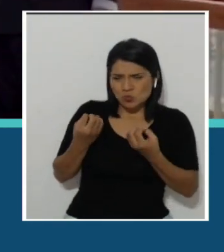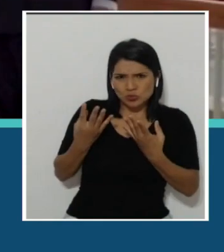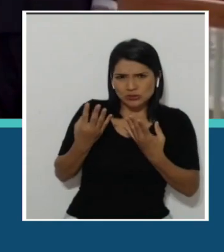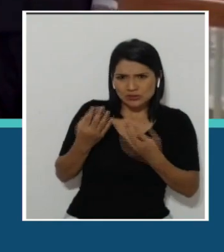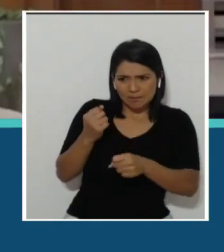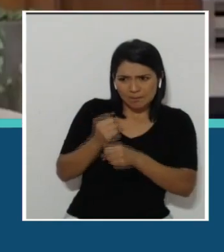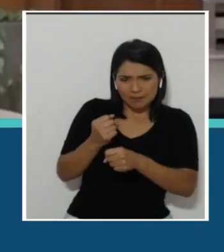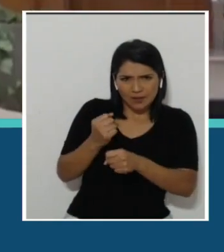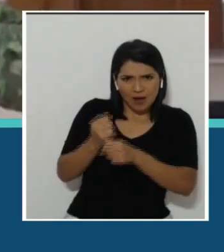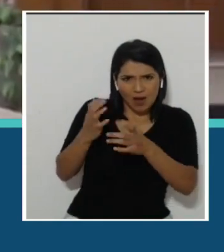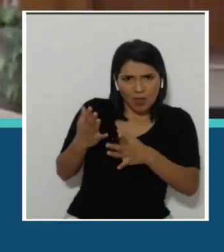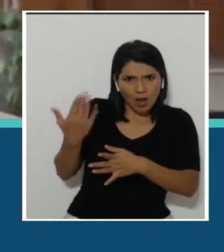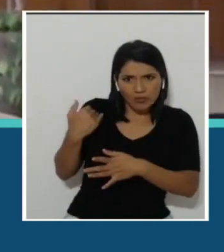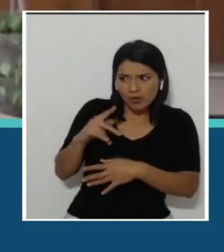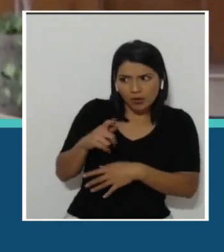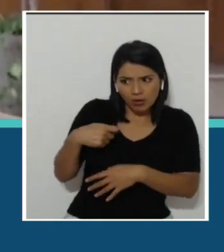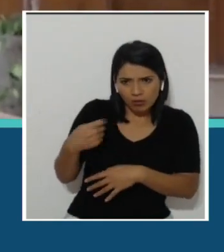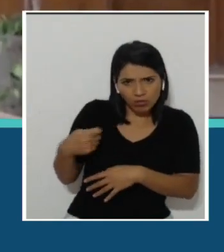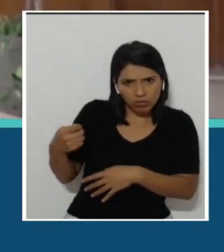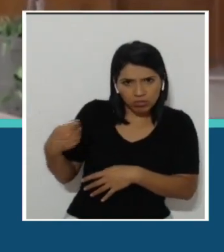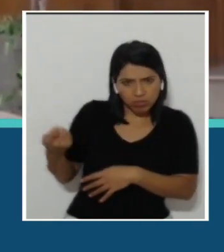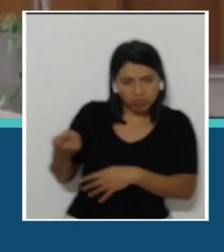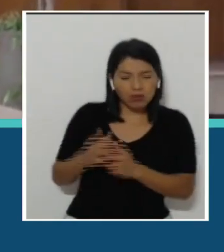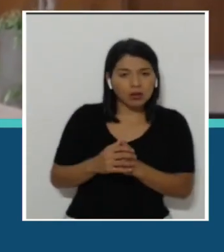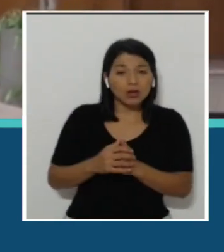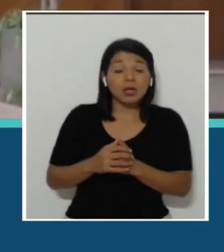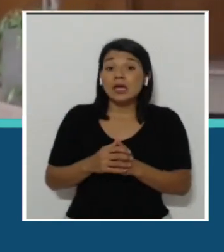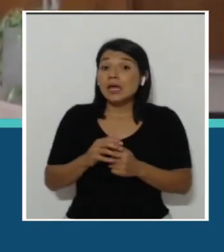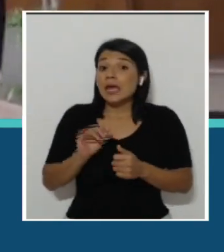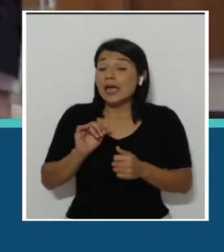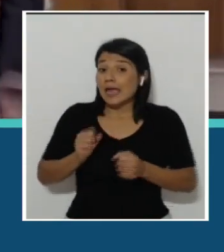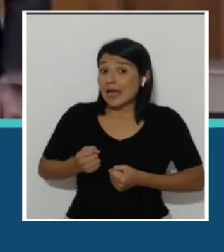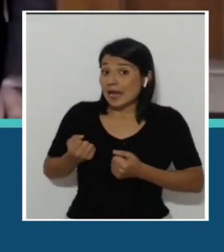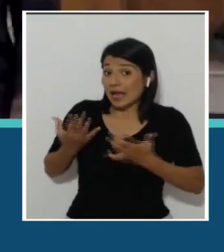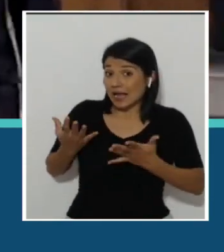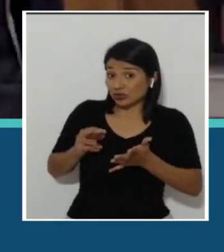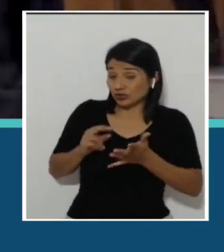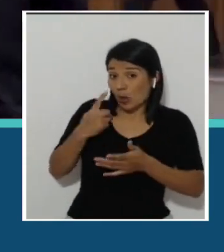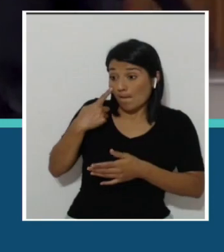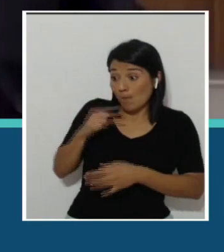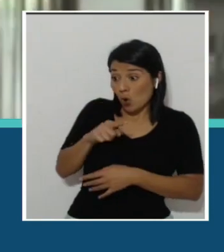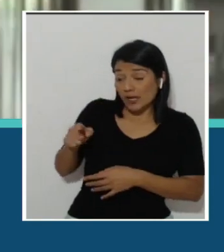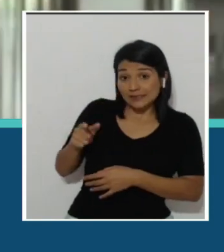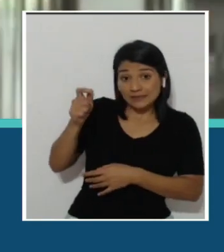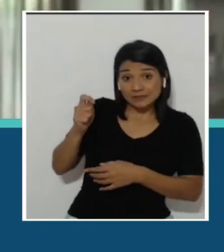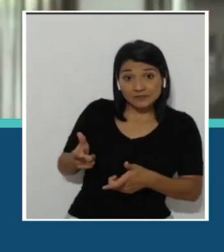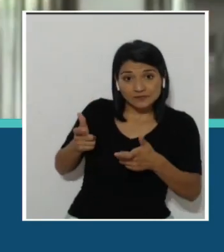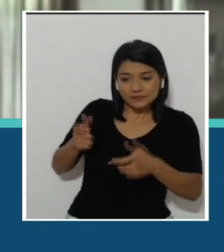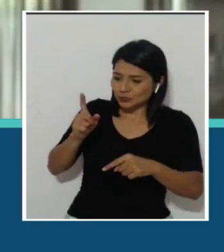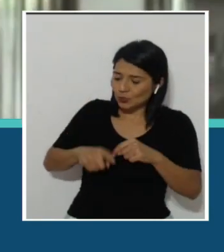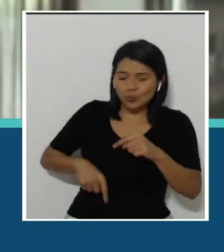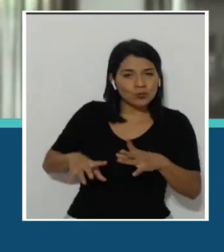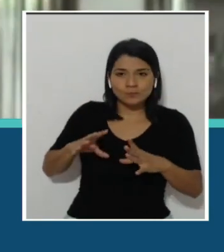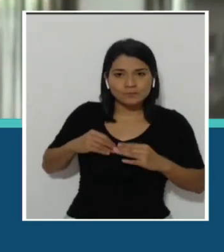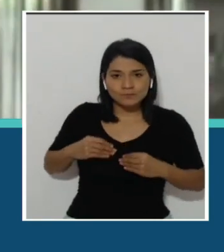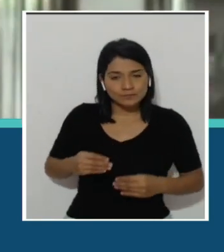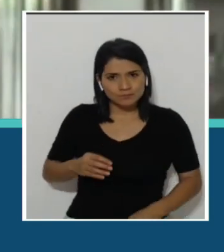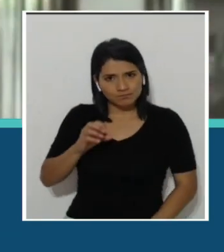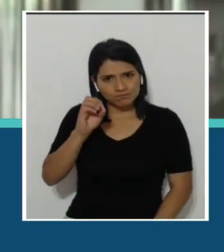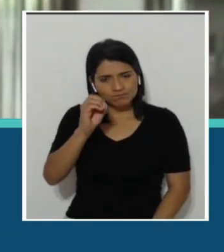el presidente, el gasto que representan estas pensiones es intolerable. Gastamos en